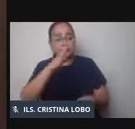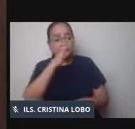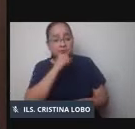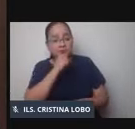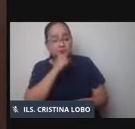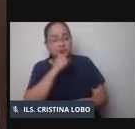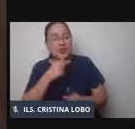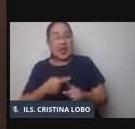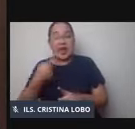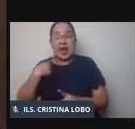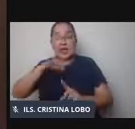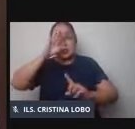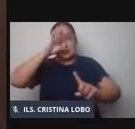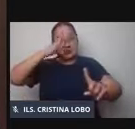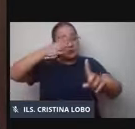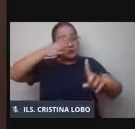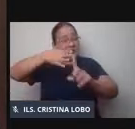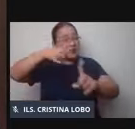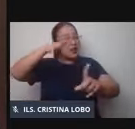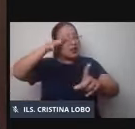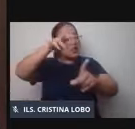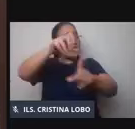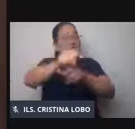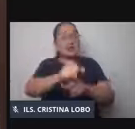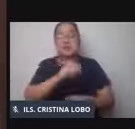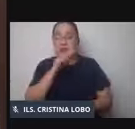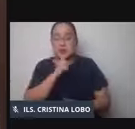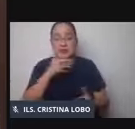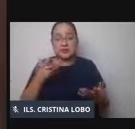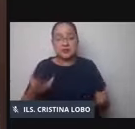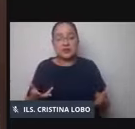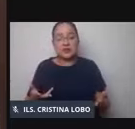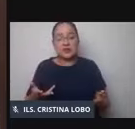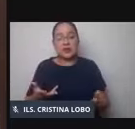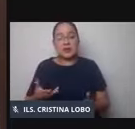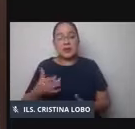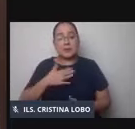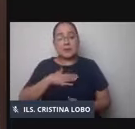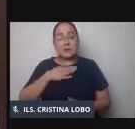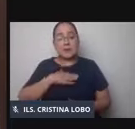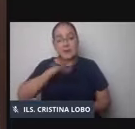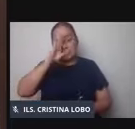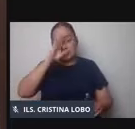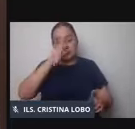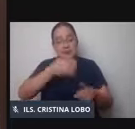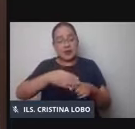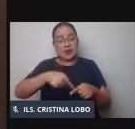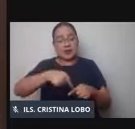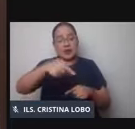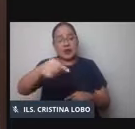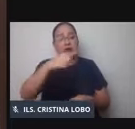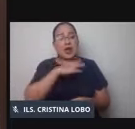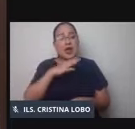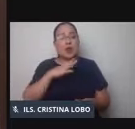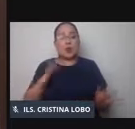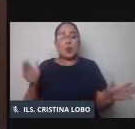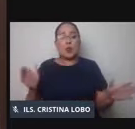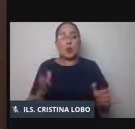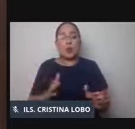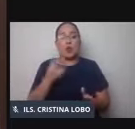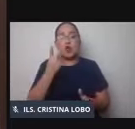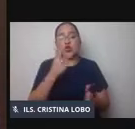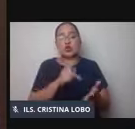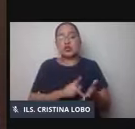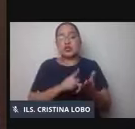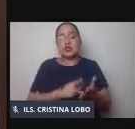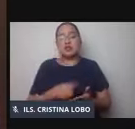Y vuelve a ser el mito de la perfección. A ver, alcanzo, me pongo la meta de aquí, voy a bajar 2 kilos, 3 kilos,